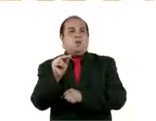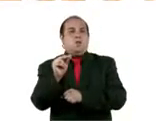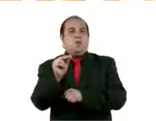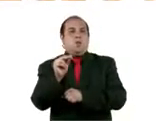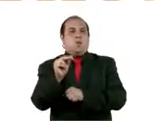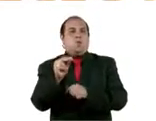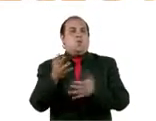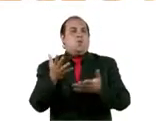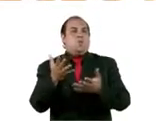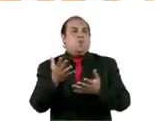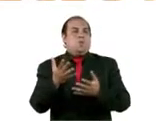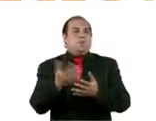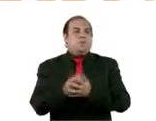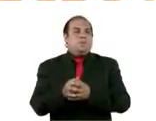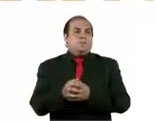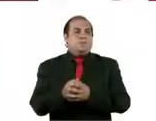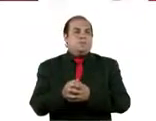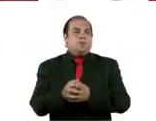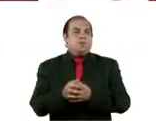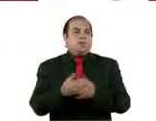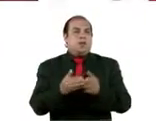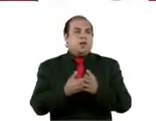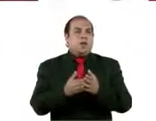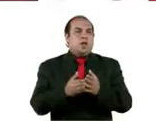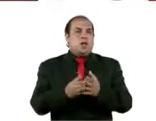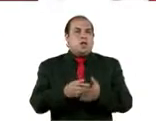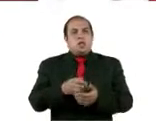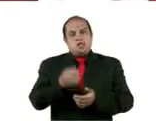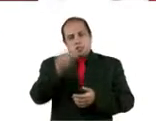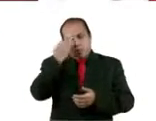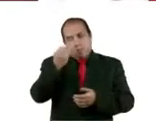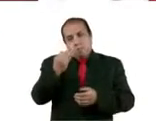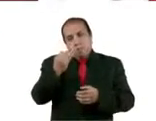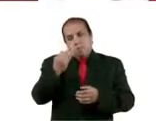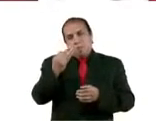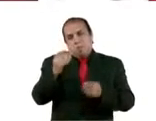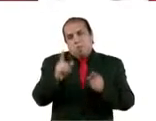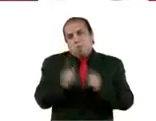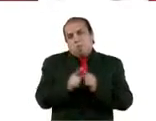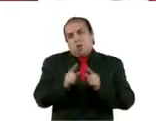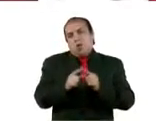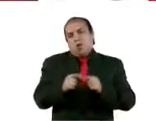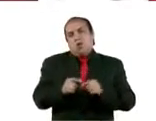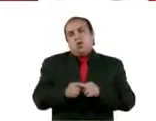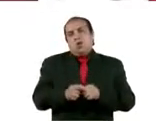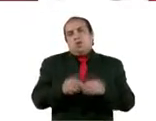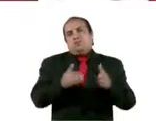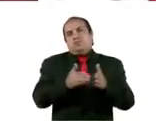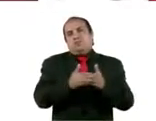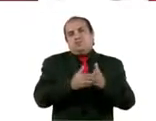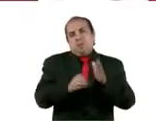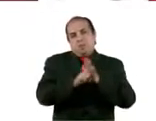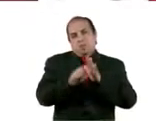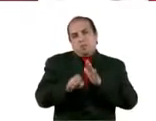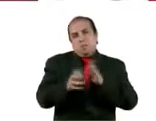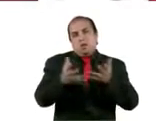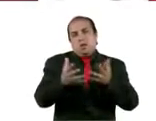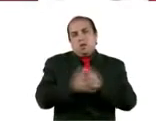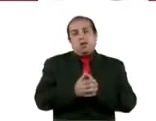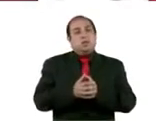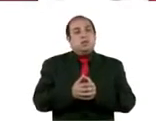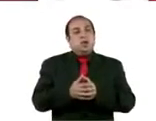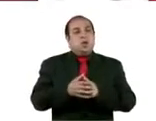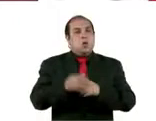una limitación o transitoria o una limitación que se puede corregir, por ejemplo, en el caso de